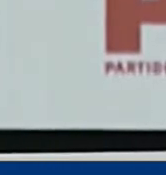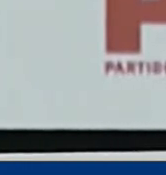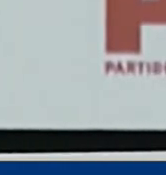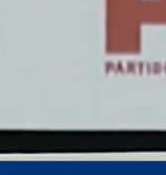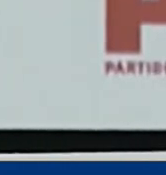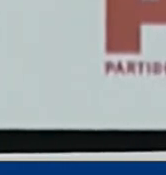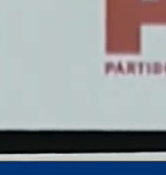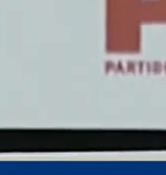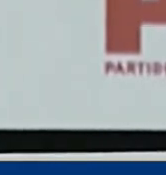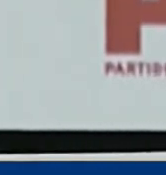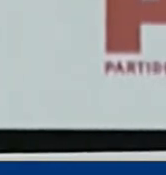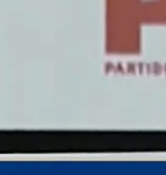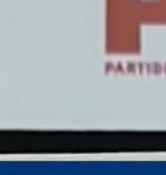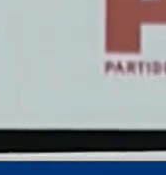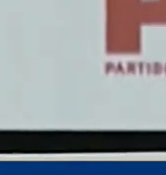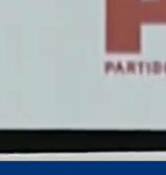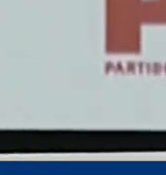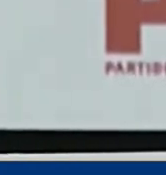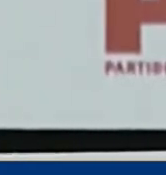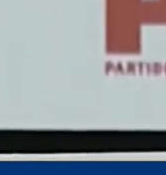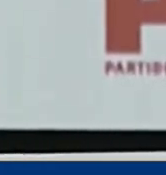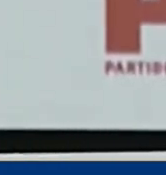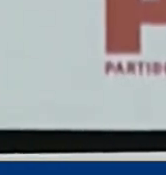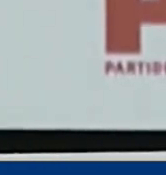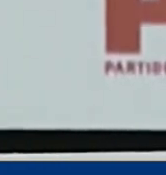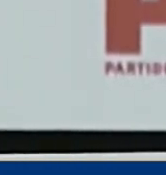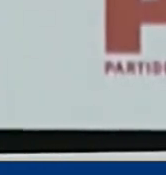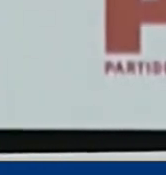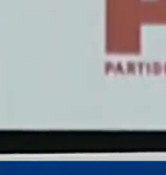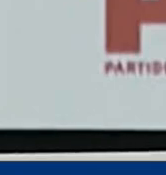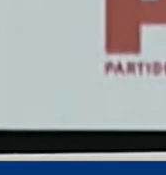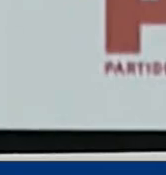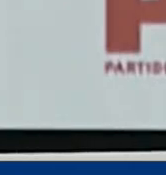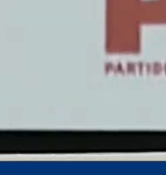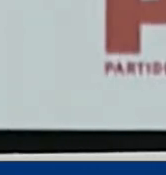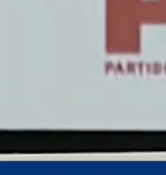Los influencers tienen 100 millones de seguidores.